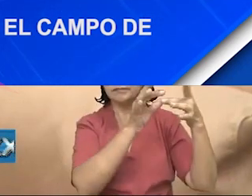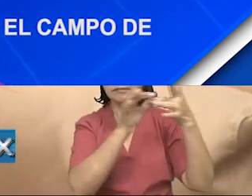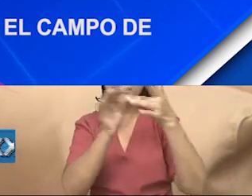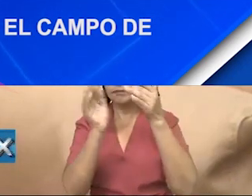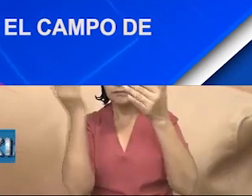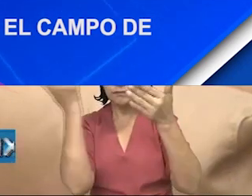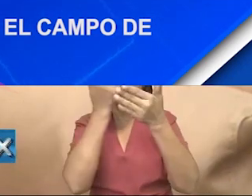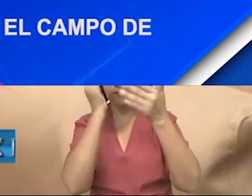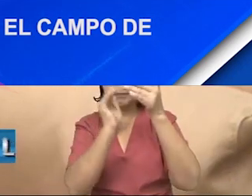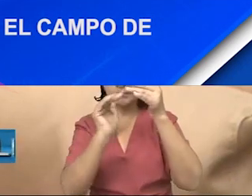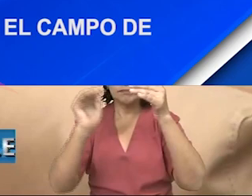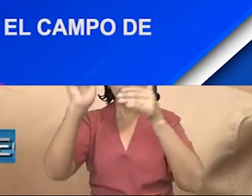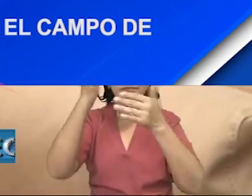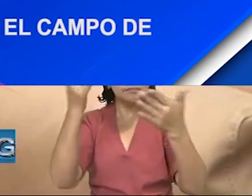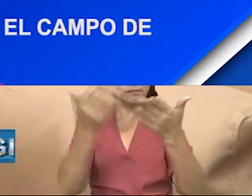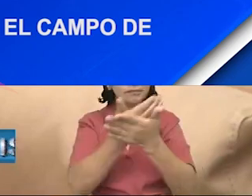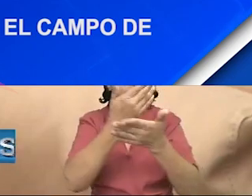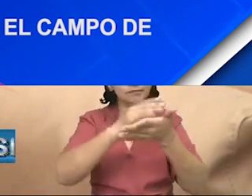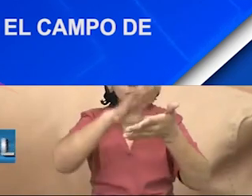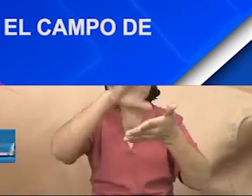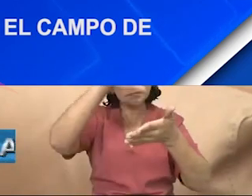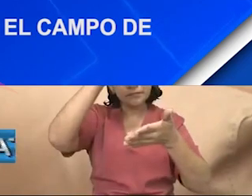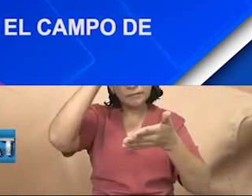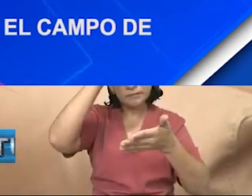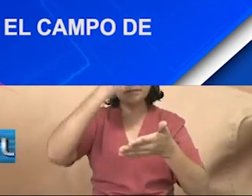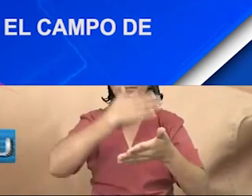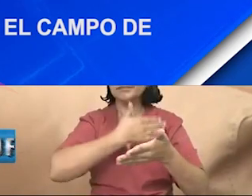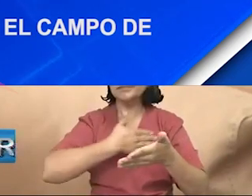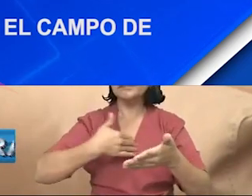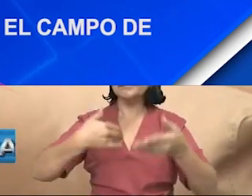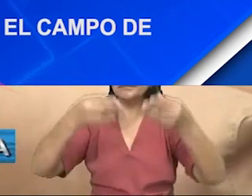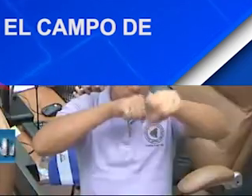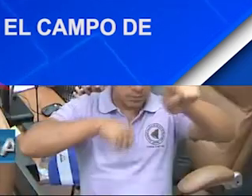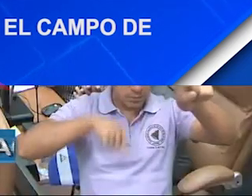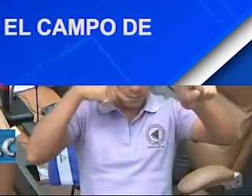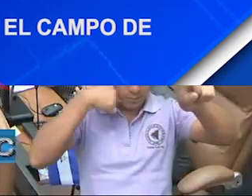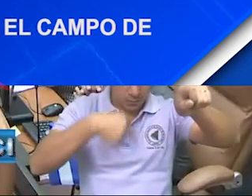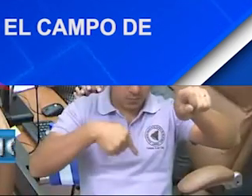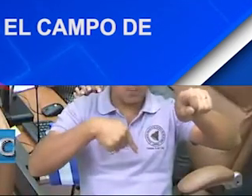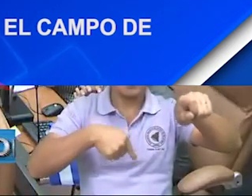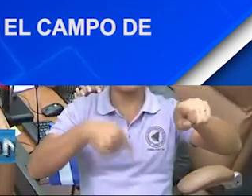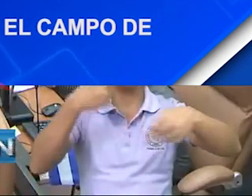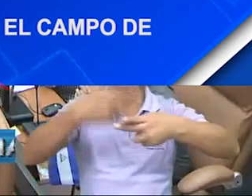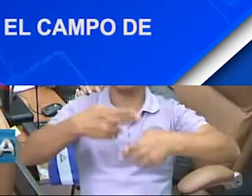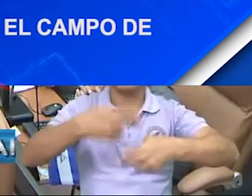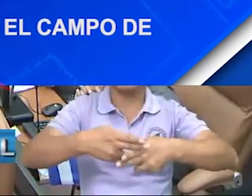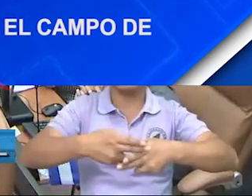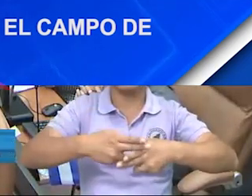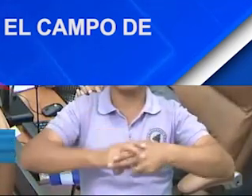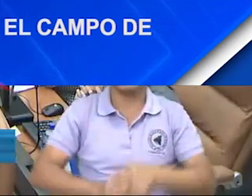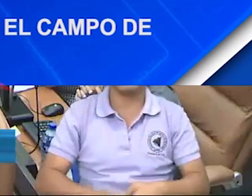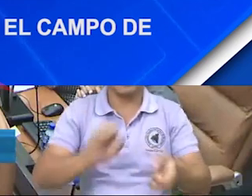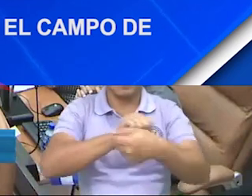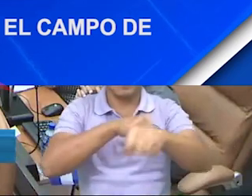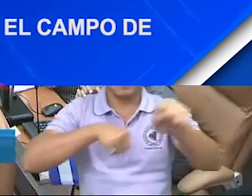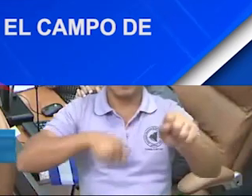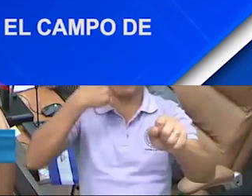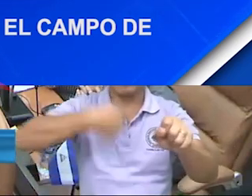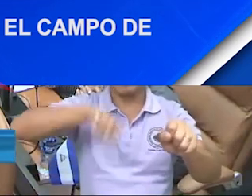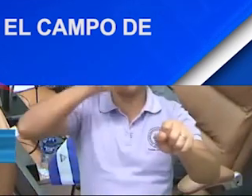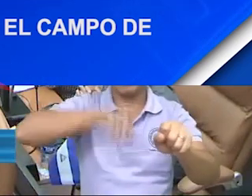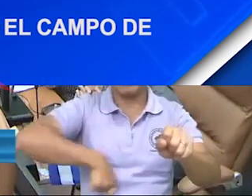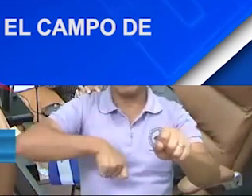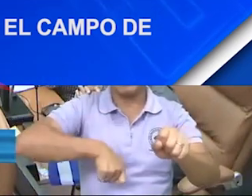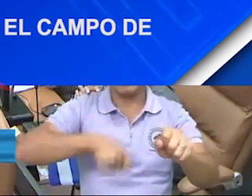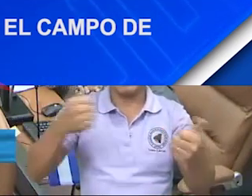para adquirir nuevas herramientas en pro de una mejor educación. Asimismo, se aprobó por unanimidad la ley del